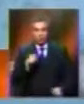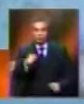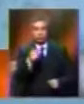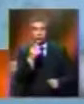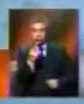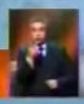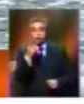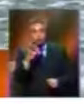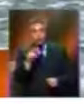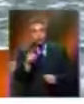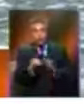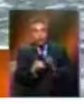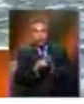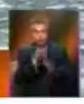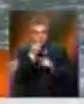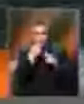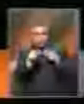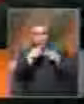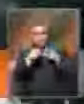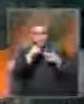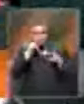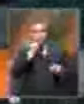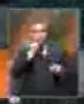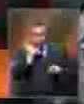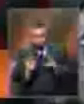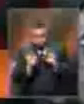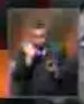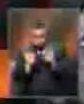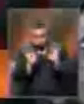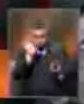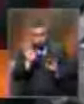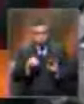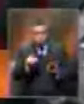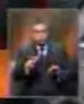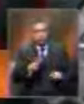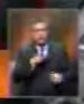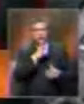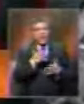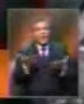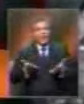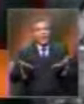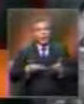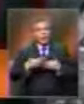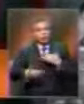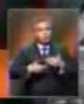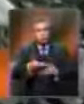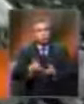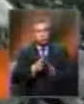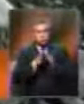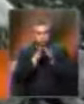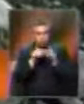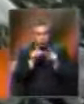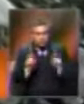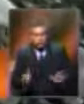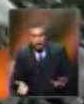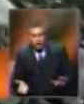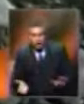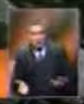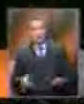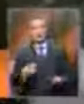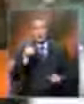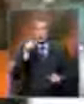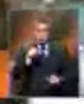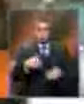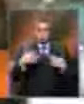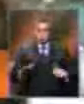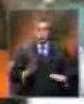230 nuevas especies de microorganismos antárticos habían sido, y no se sabía qué función cumplían. Y